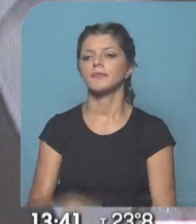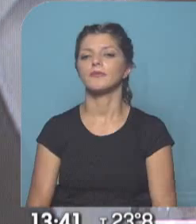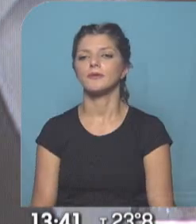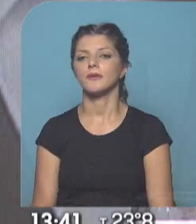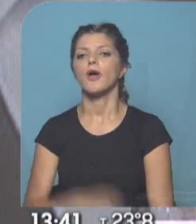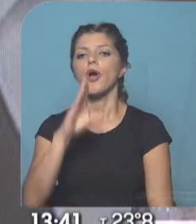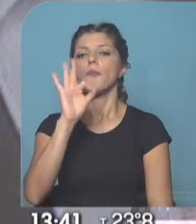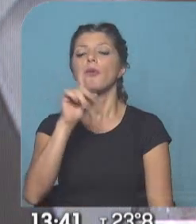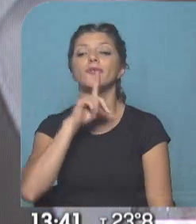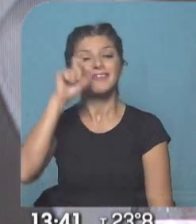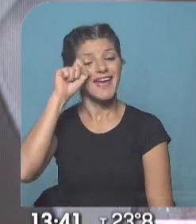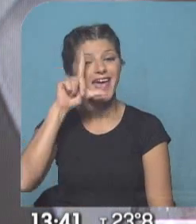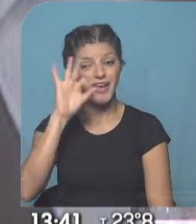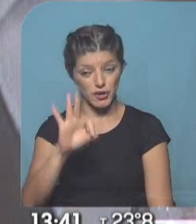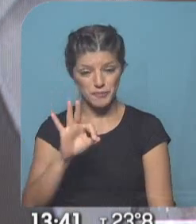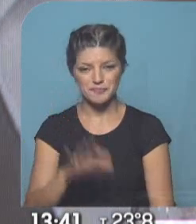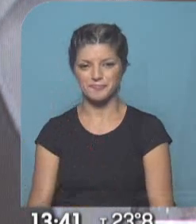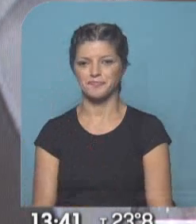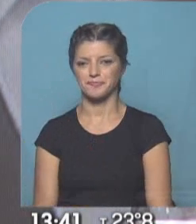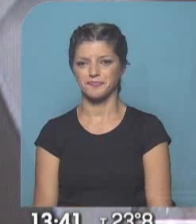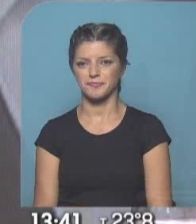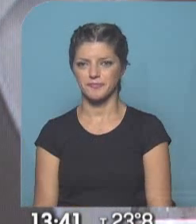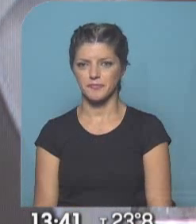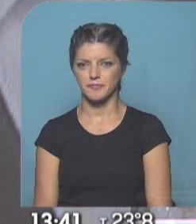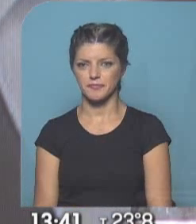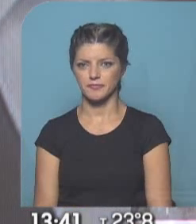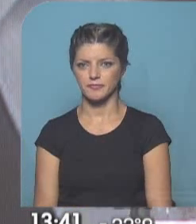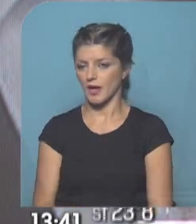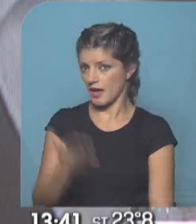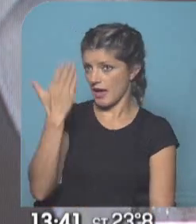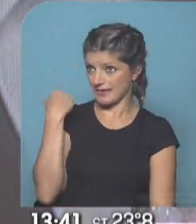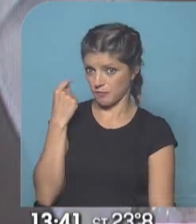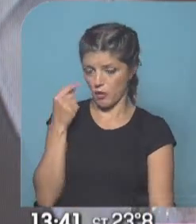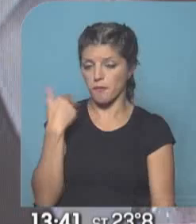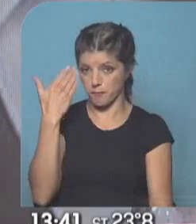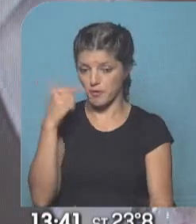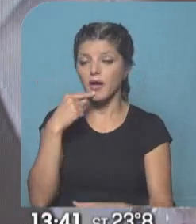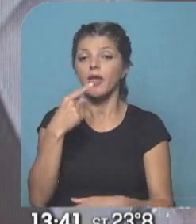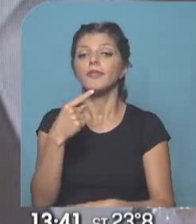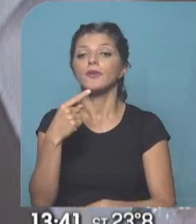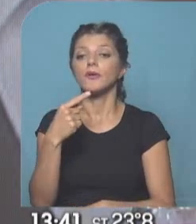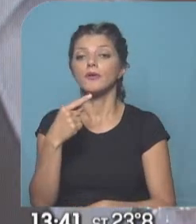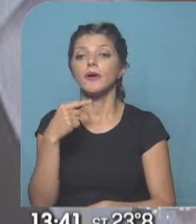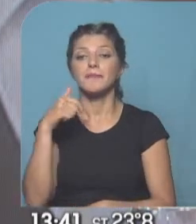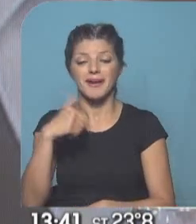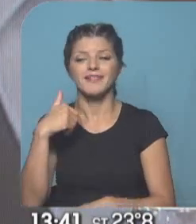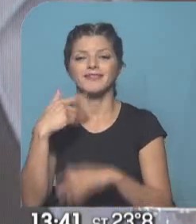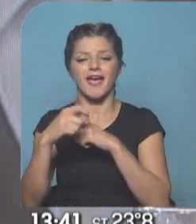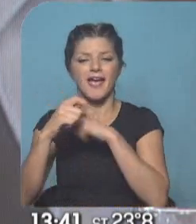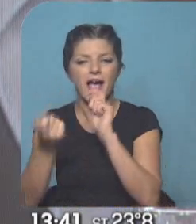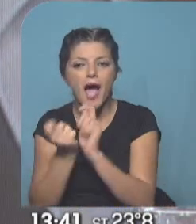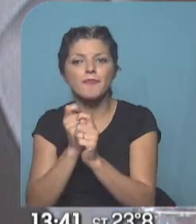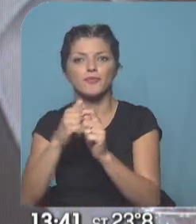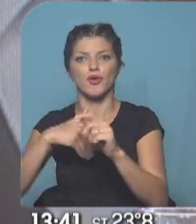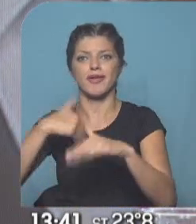Vasconcelos, un nombre pomposo, simpático, acaba de hablar y dijo que para la recuperación que se está esperando y este futuro